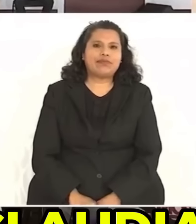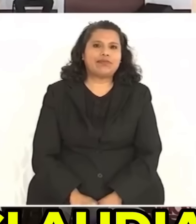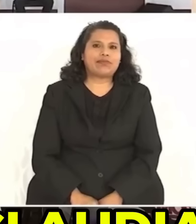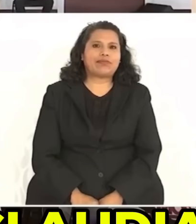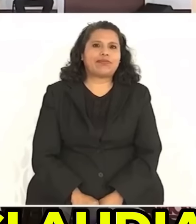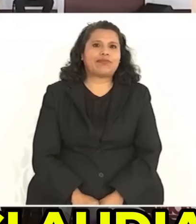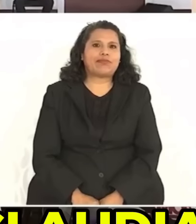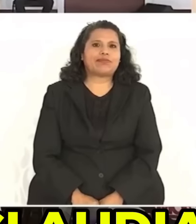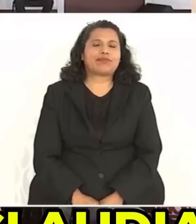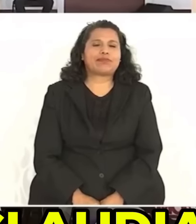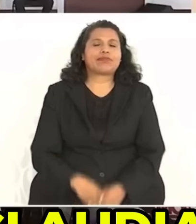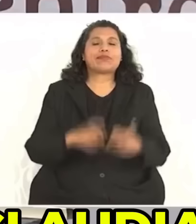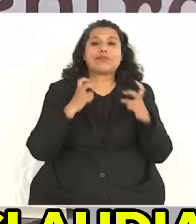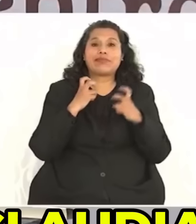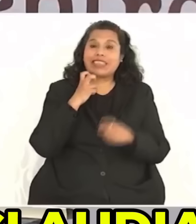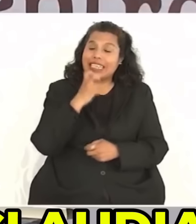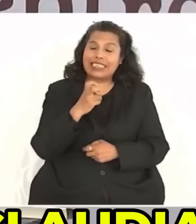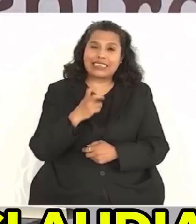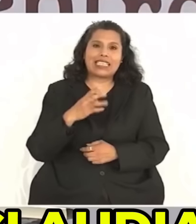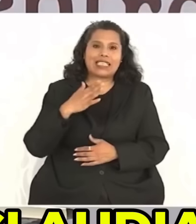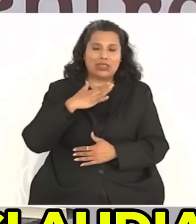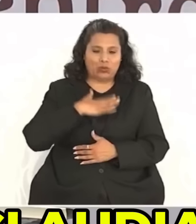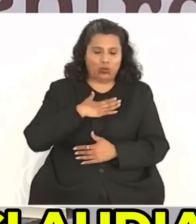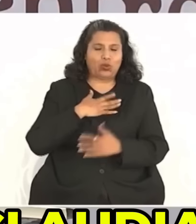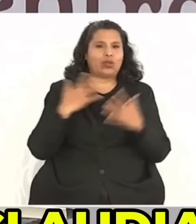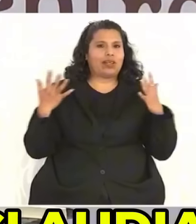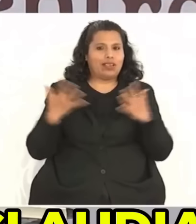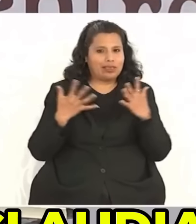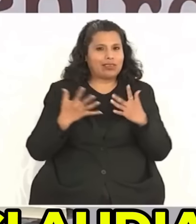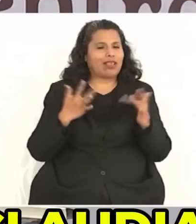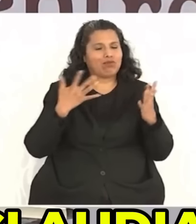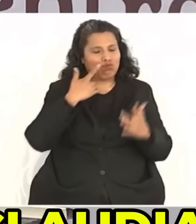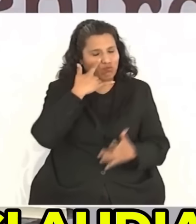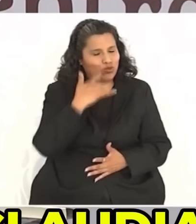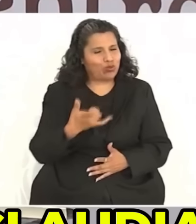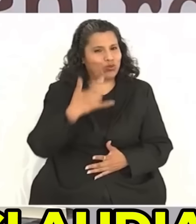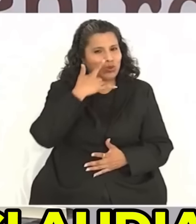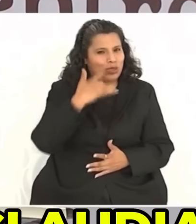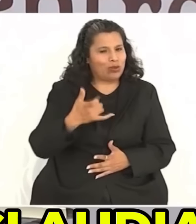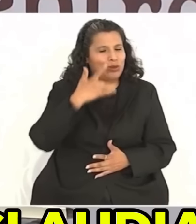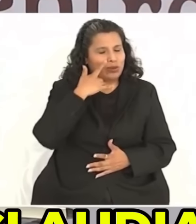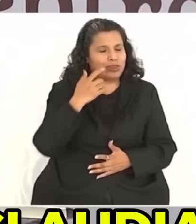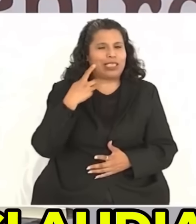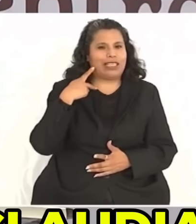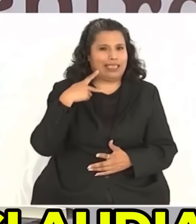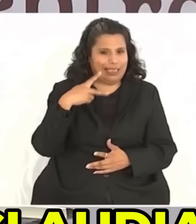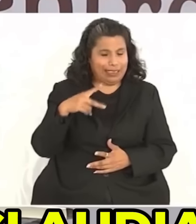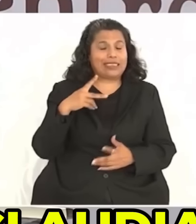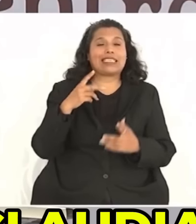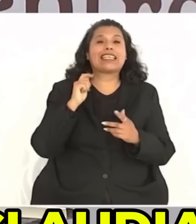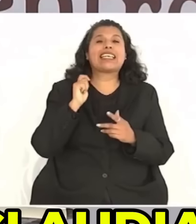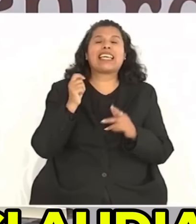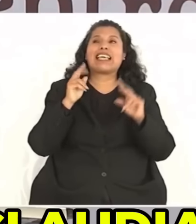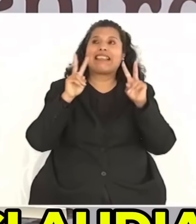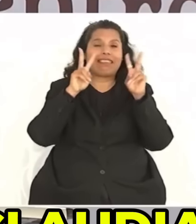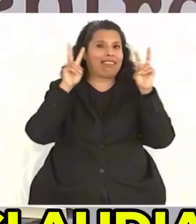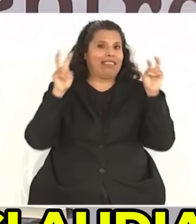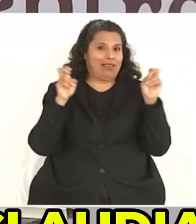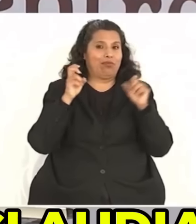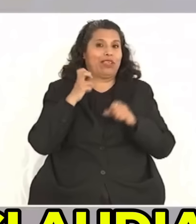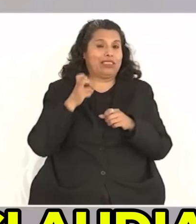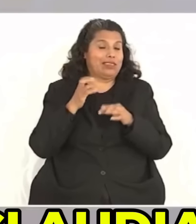Esos son nuestros principios y nuestras causas. Por eso, al llegar al gobierno de